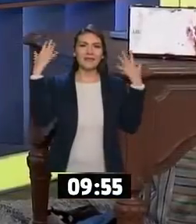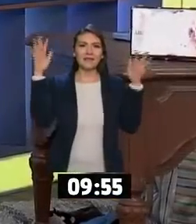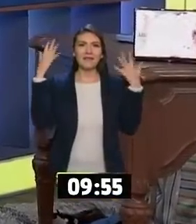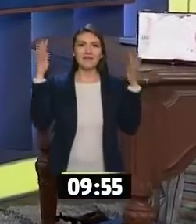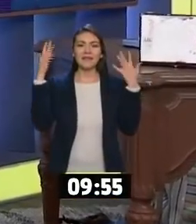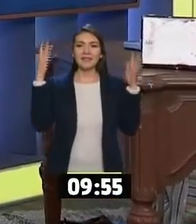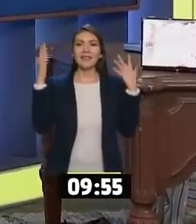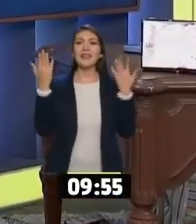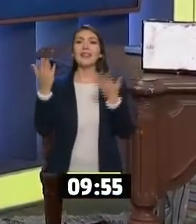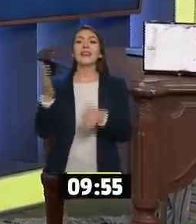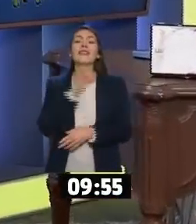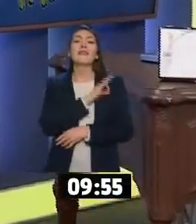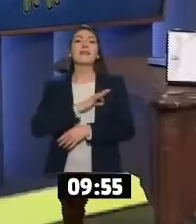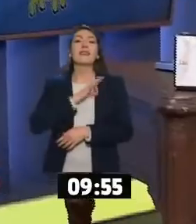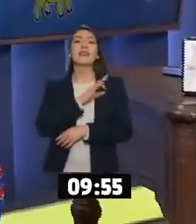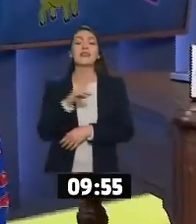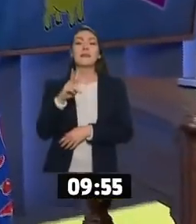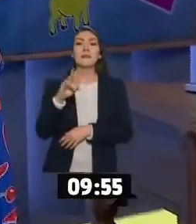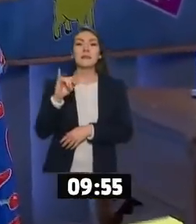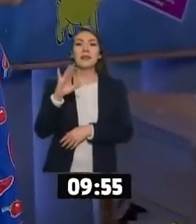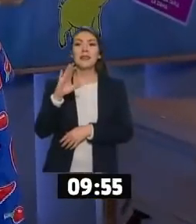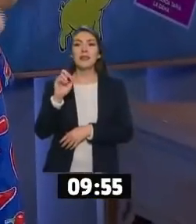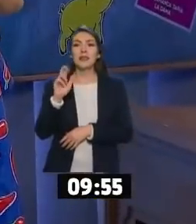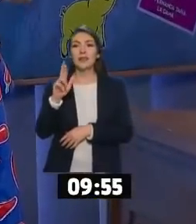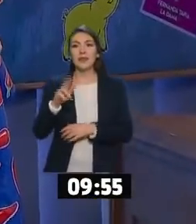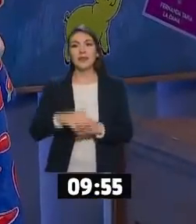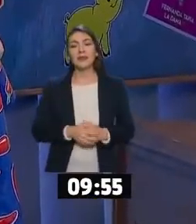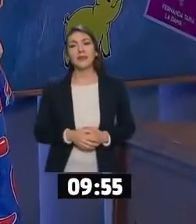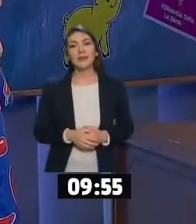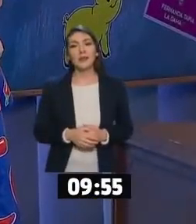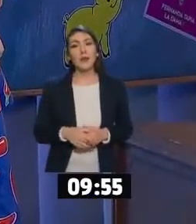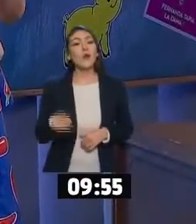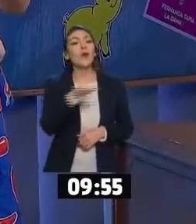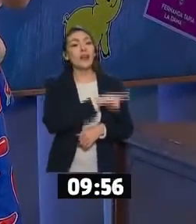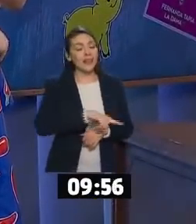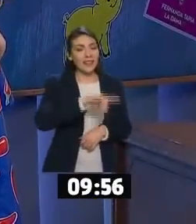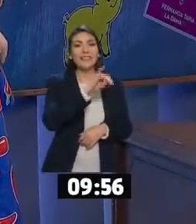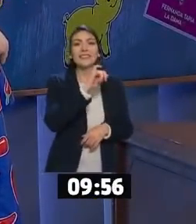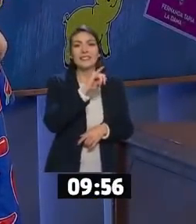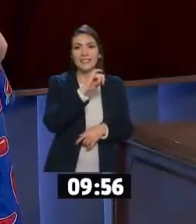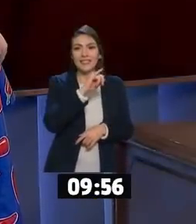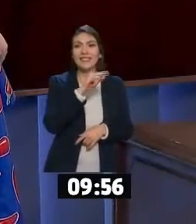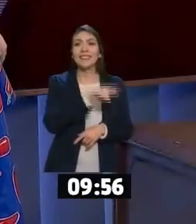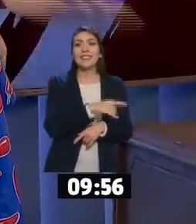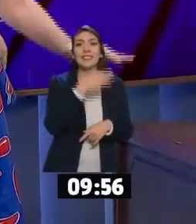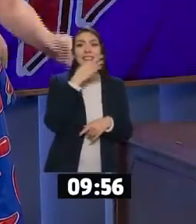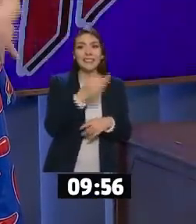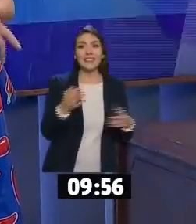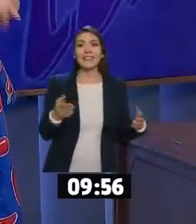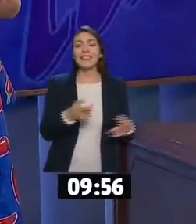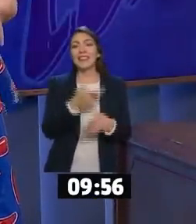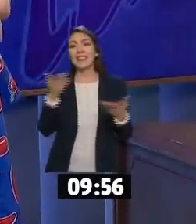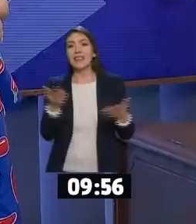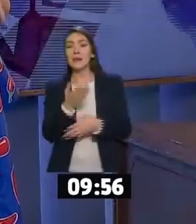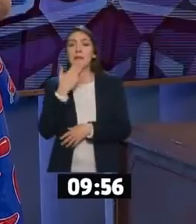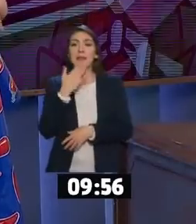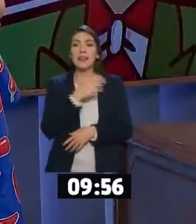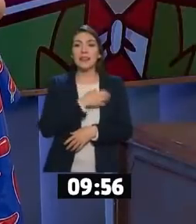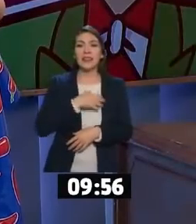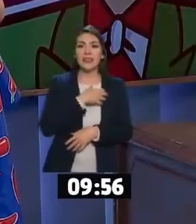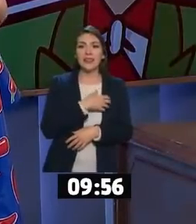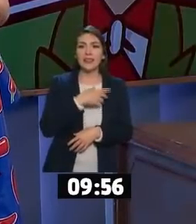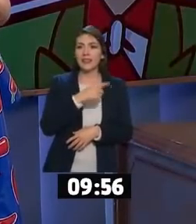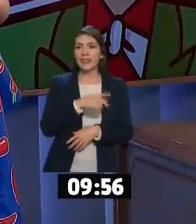Felicidades, Víctor. Pero ustedes sí lo festejan. Les estalló el peyote, baboso. Bailando con los teen tops,